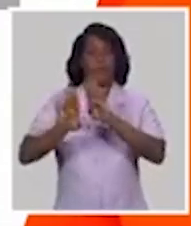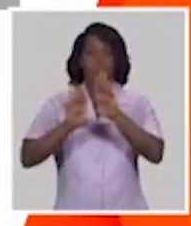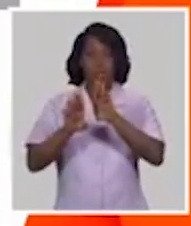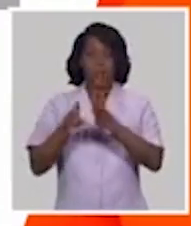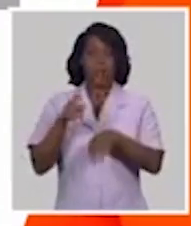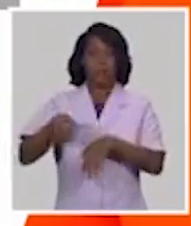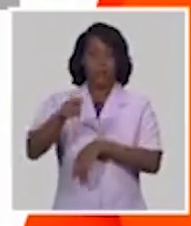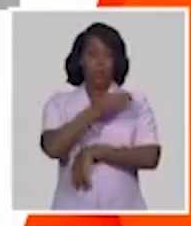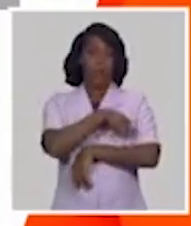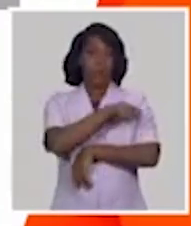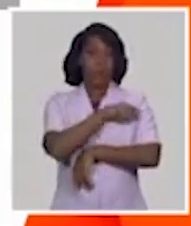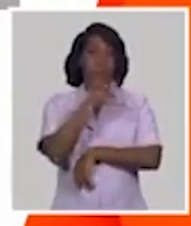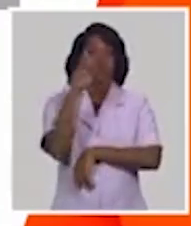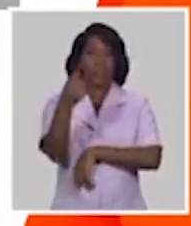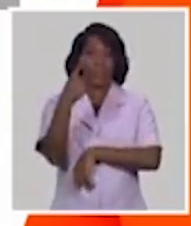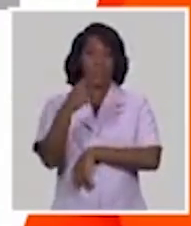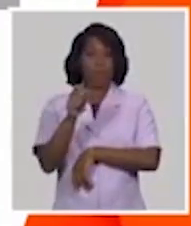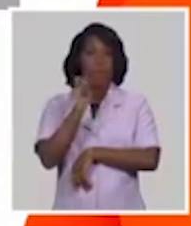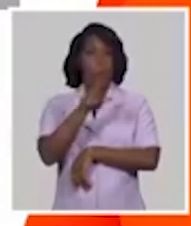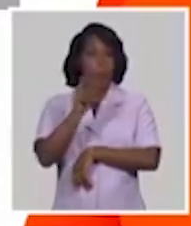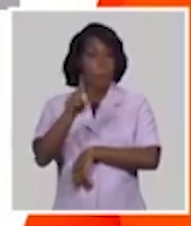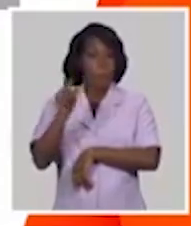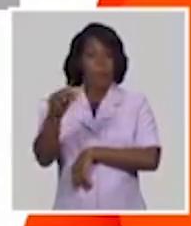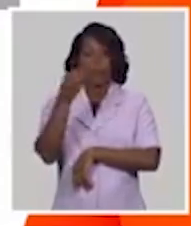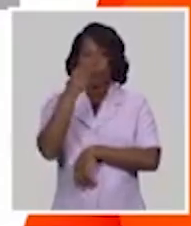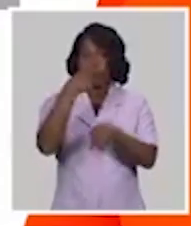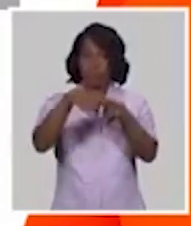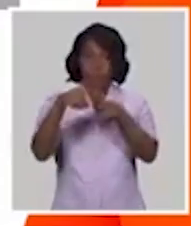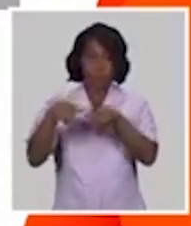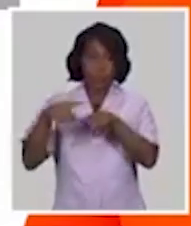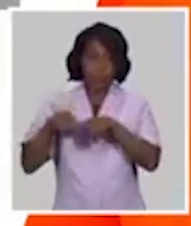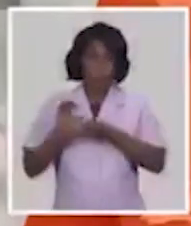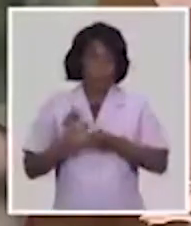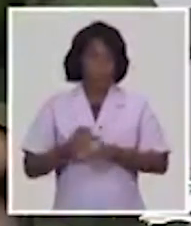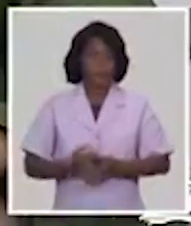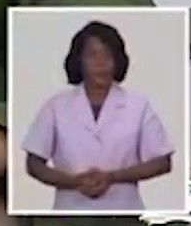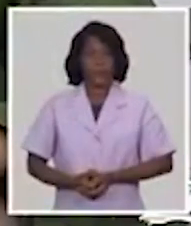de medidas para llegar con los recursos hacia esos lugares.